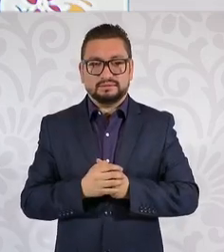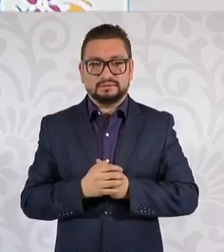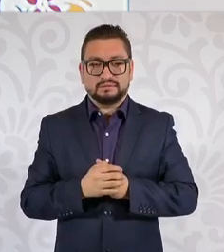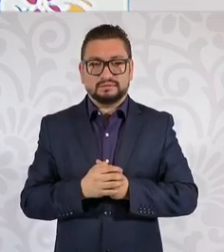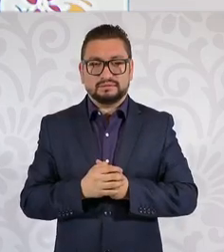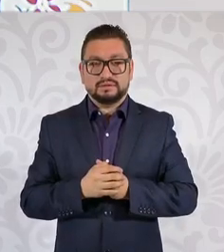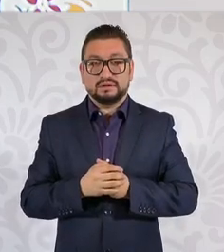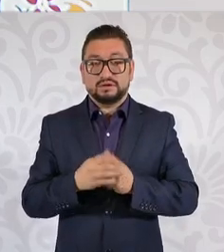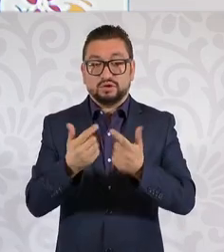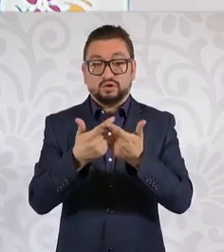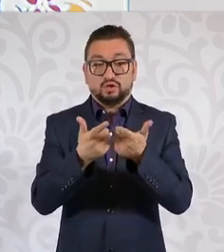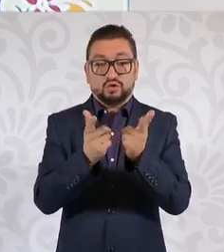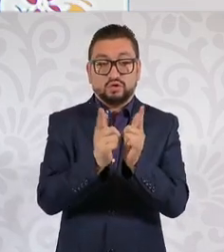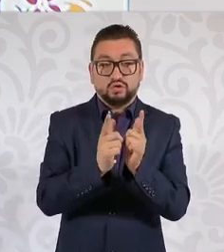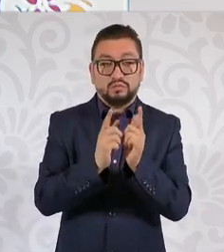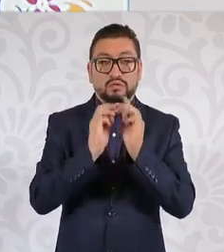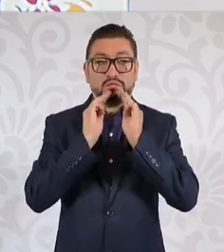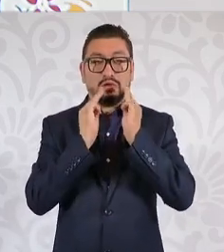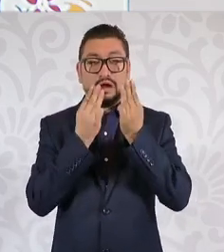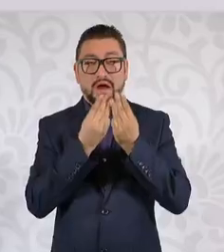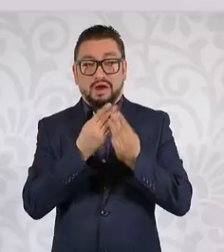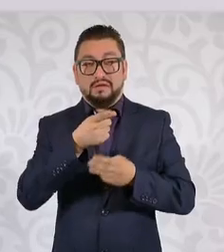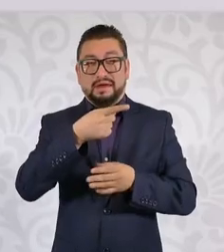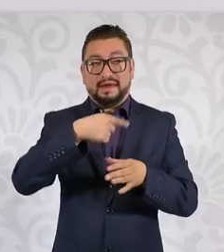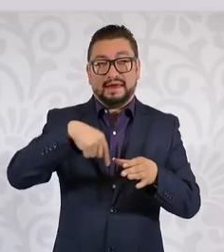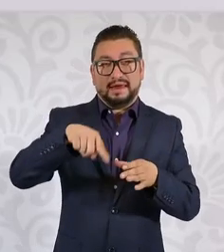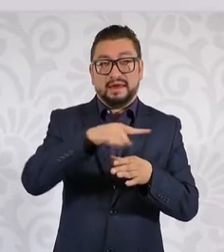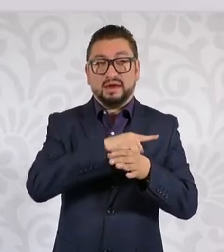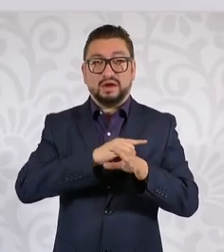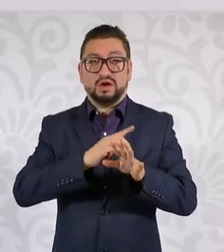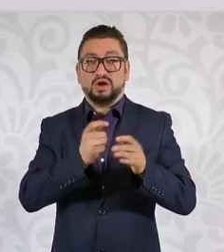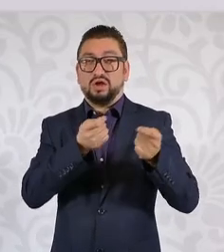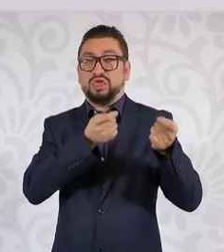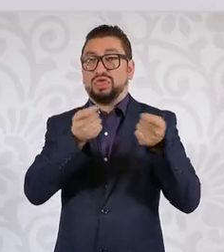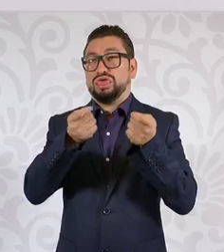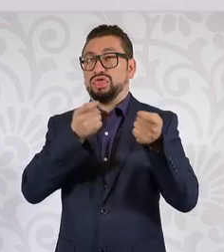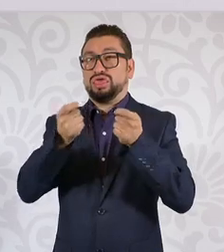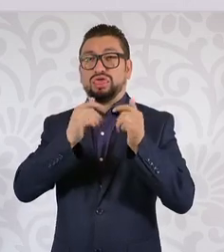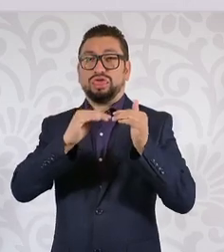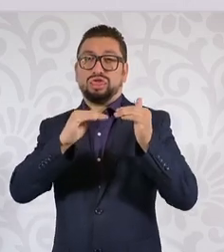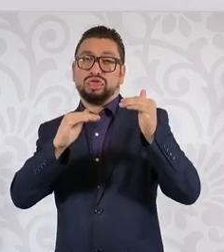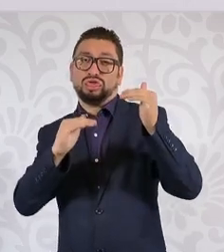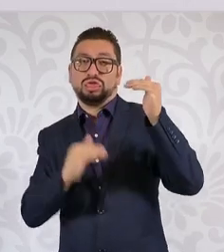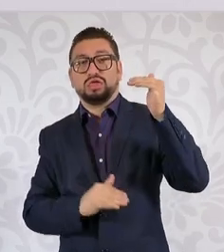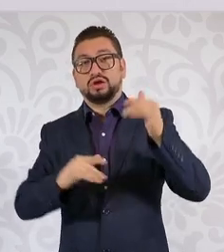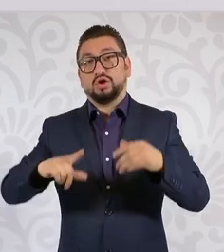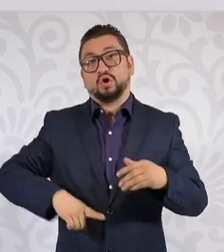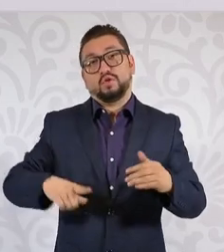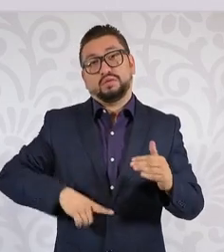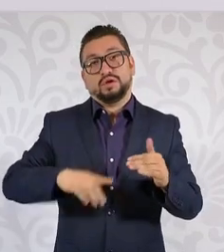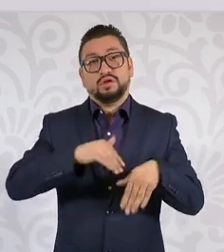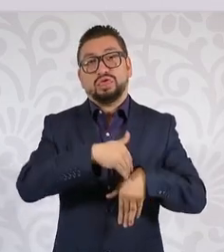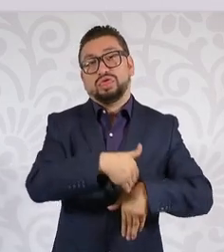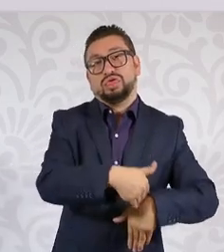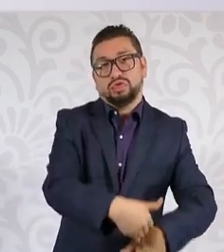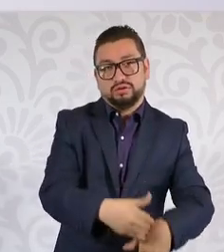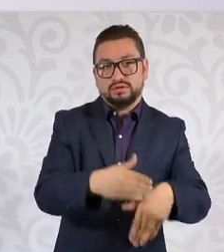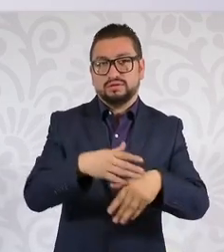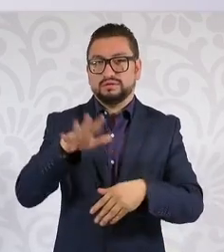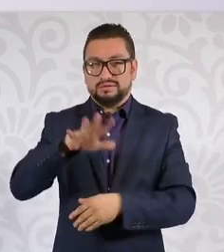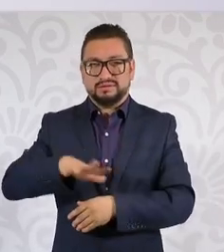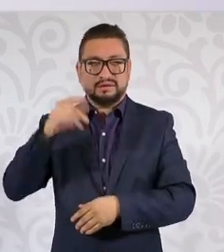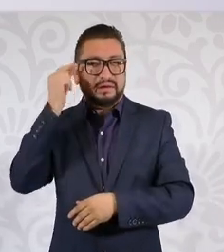que el narcotráfico está dominando incluso al propio gobierno de